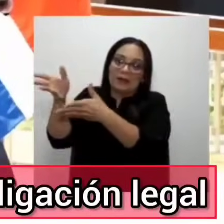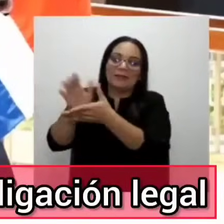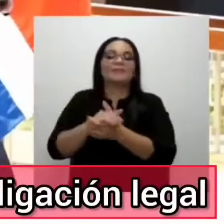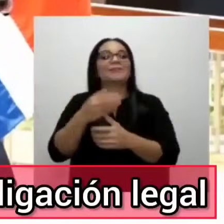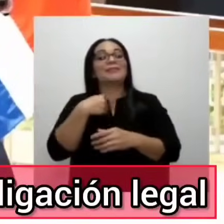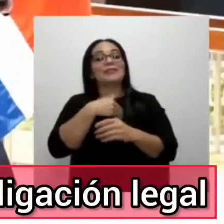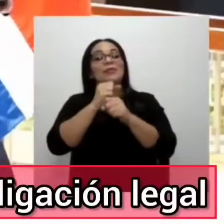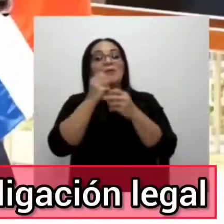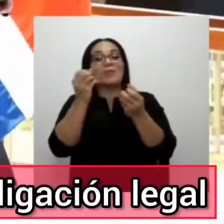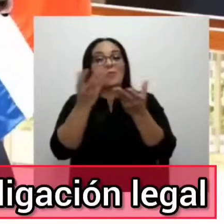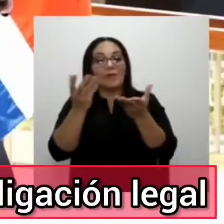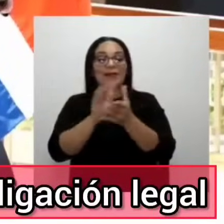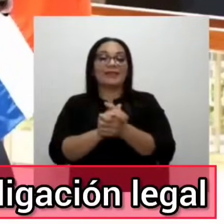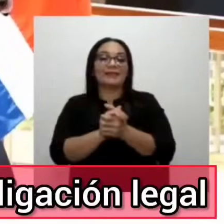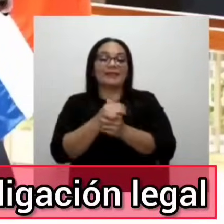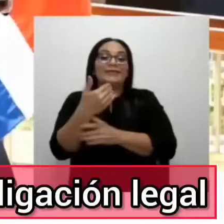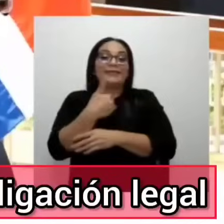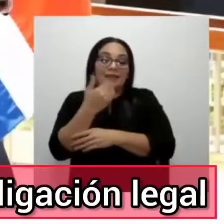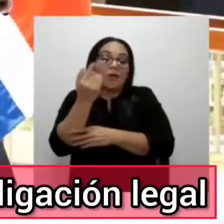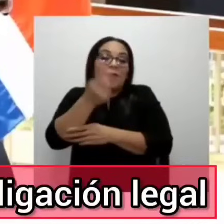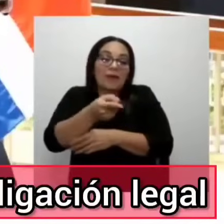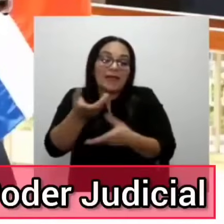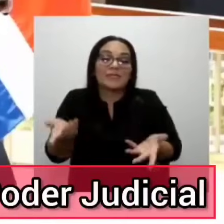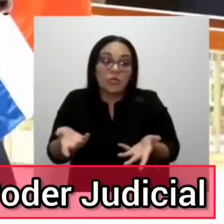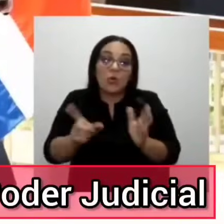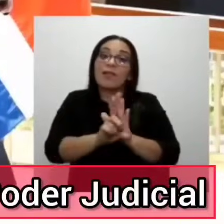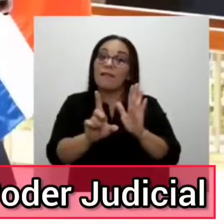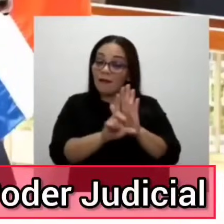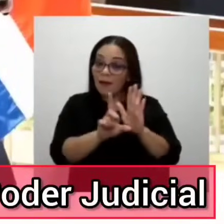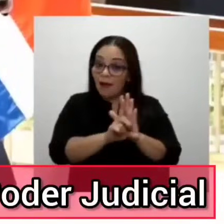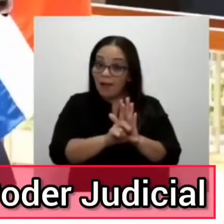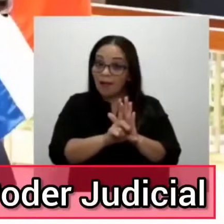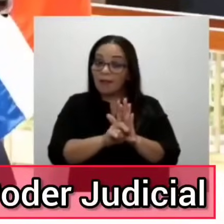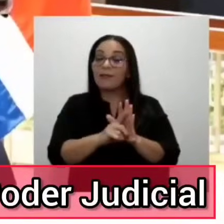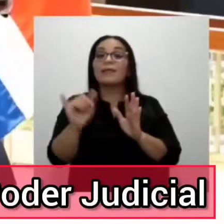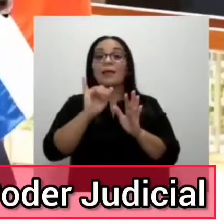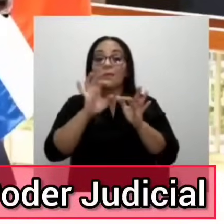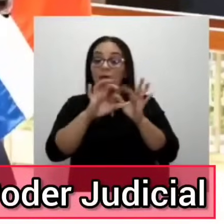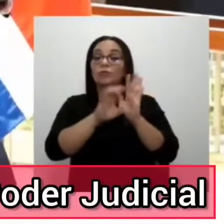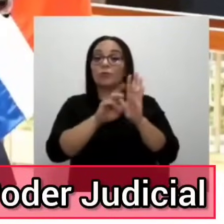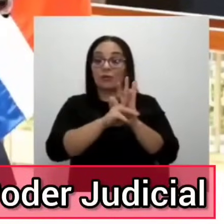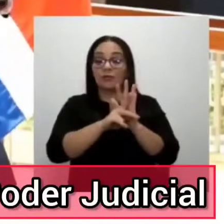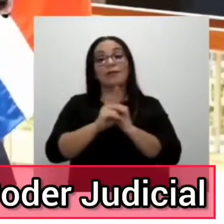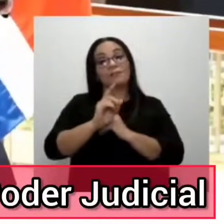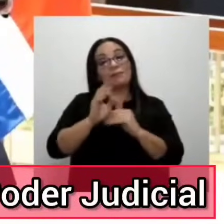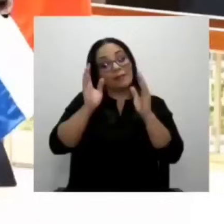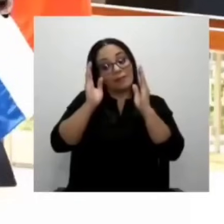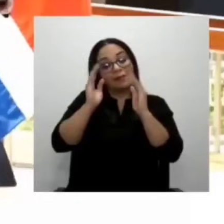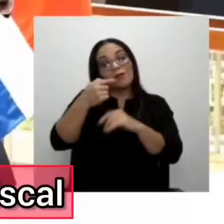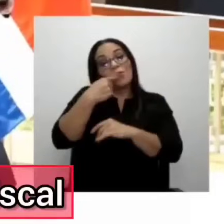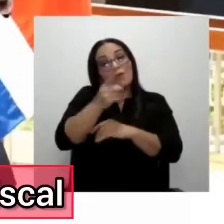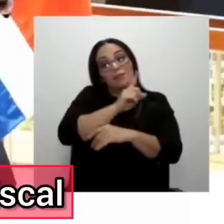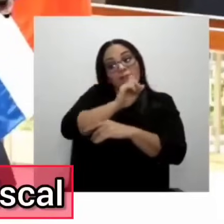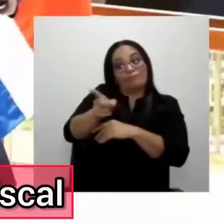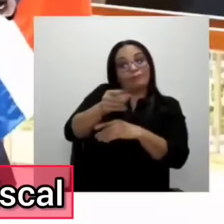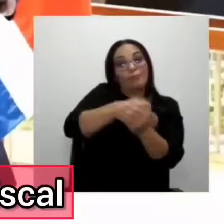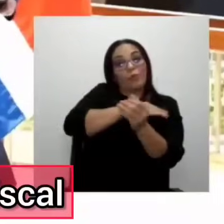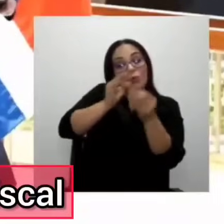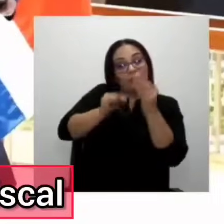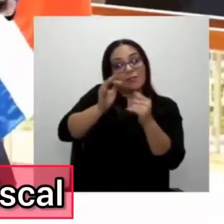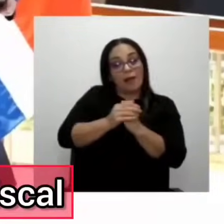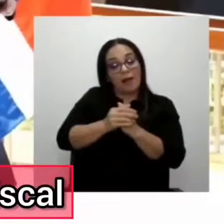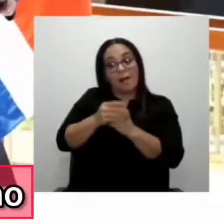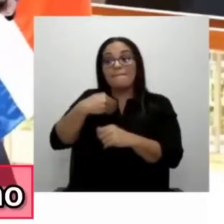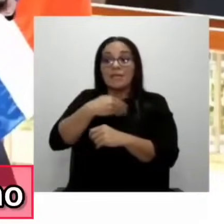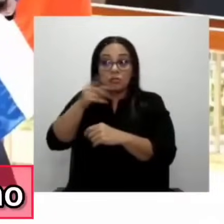Seguridad Pública tiene la obligación legal y constitucional de acatar las órdenes del Poder Judicial. ¿Usted le puede decir que no a